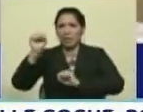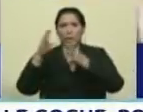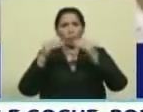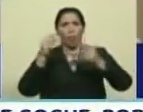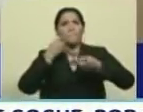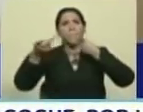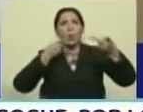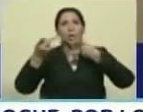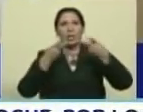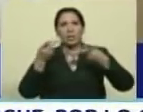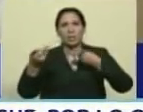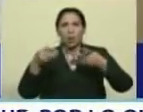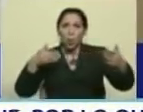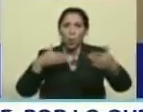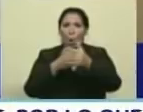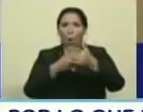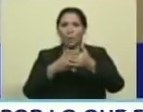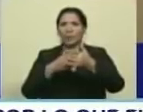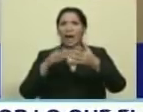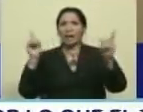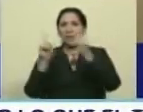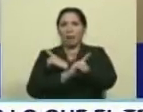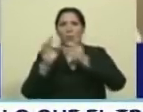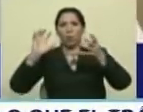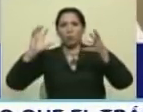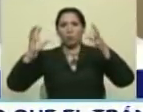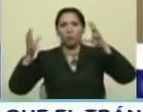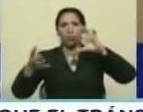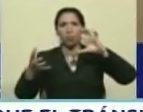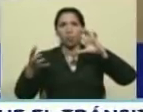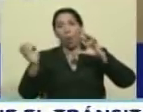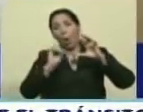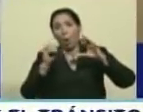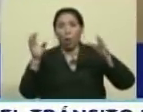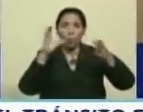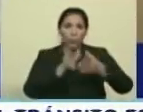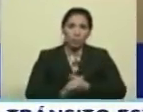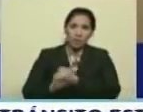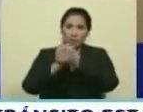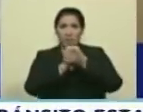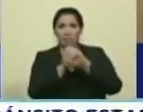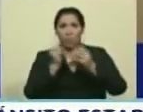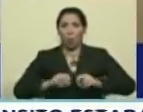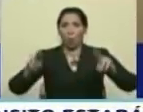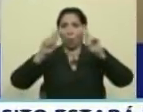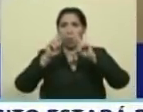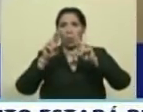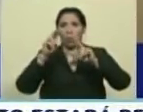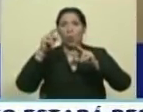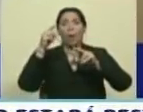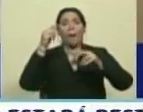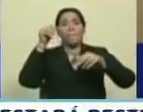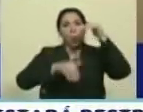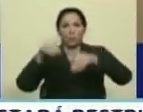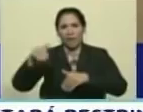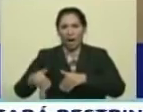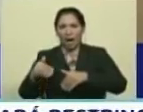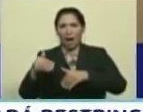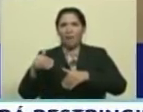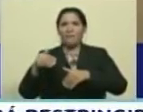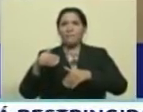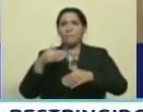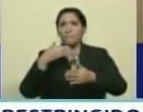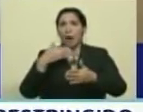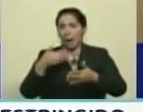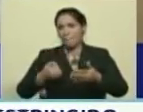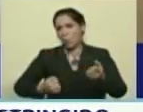políticas contra el cambio climático, o nos unimos en la ONU para votar a favor de Cuba contra el bloqueo, así como nos unimos en la